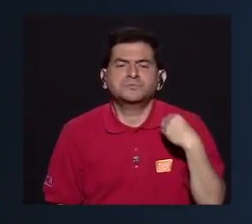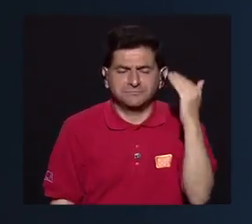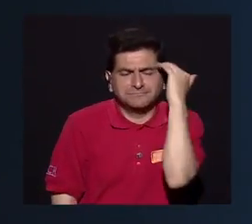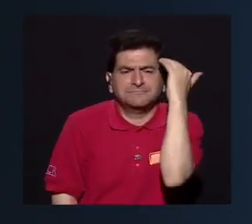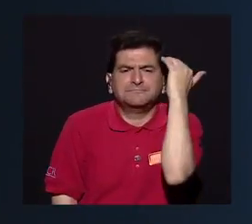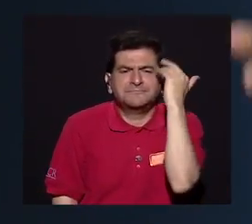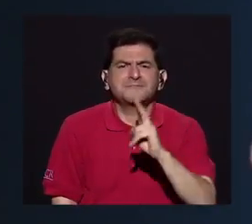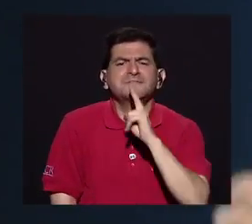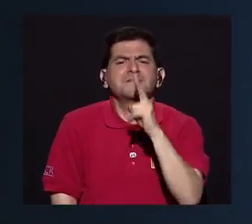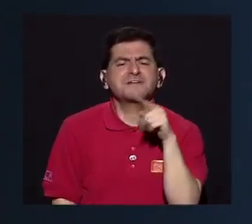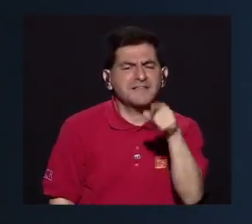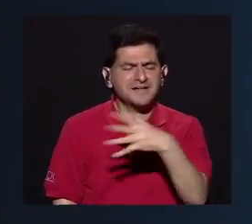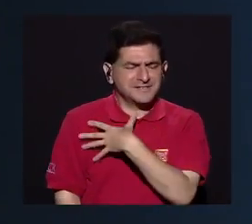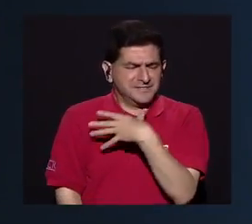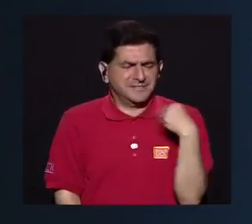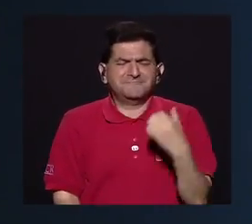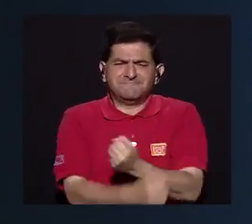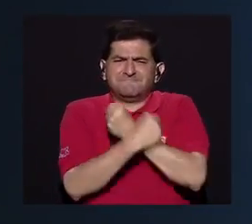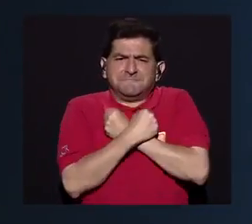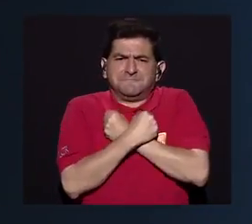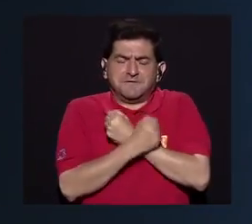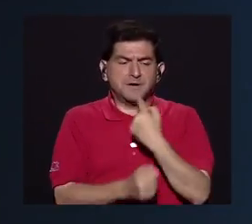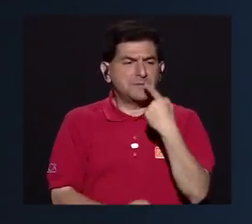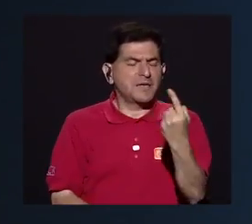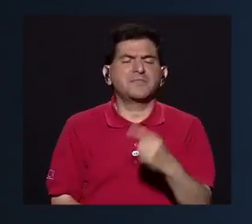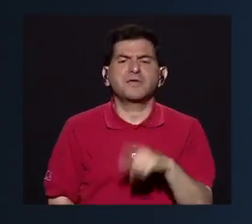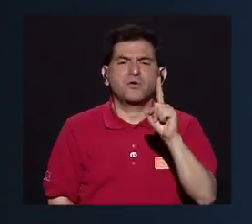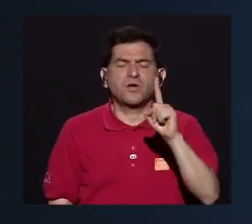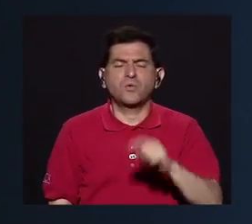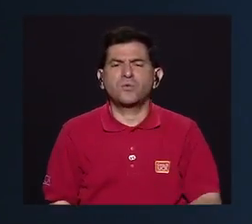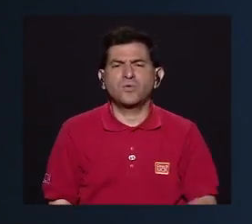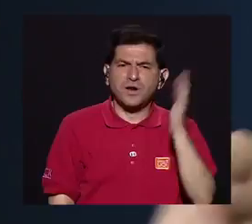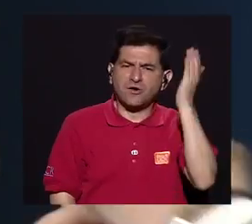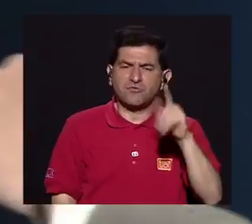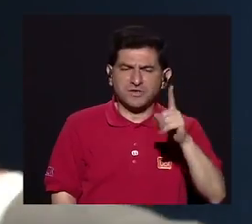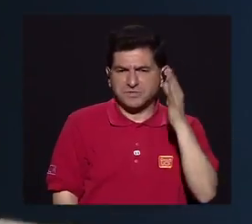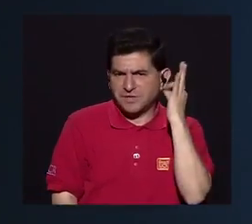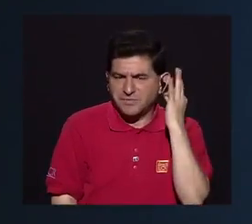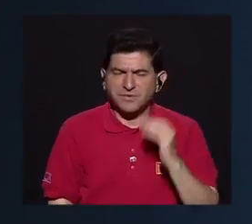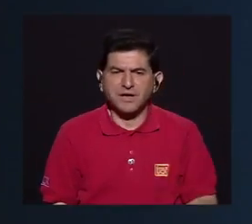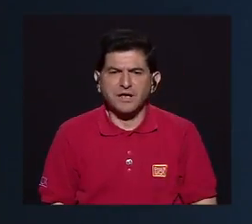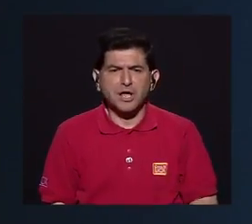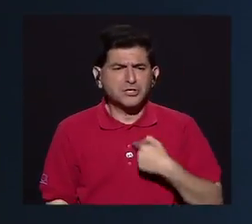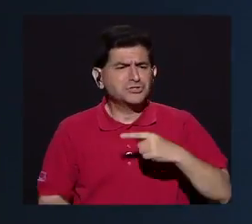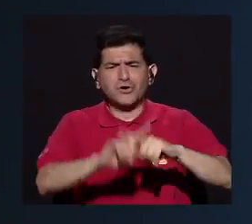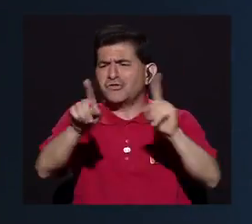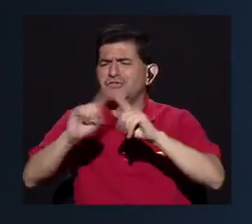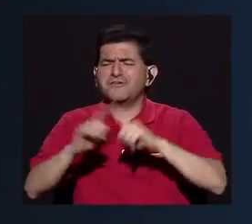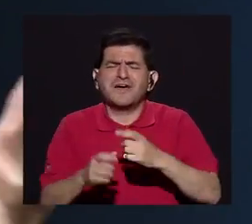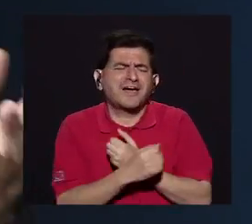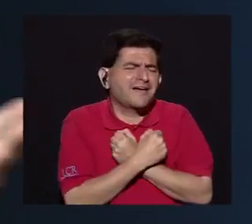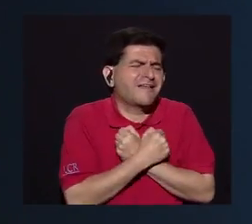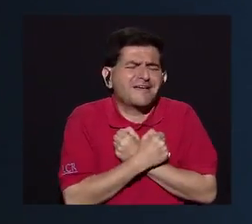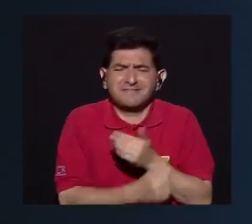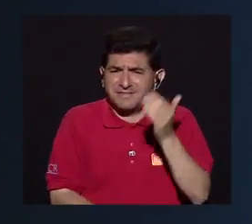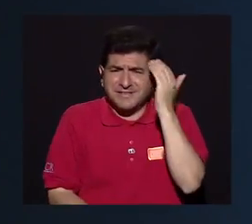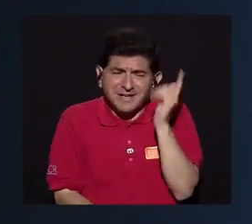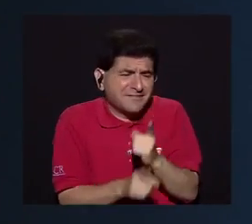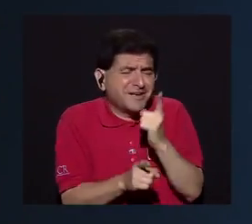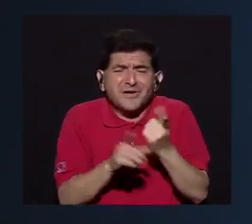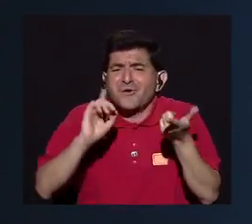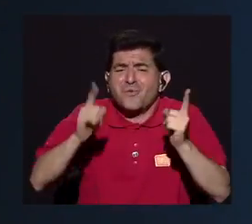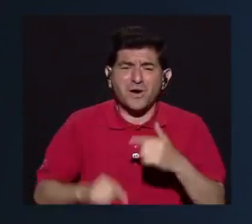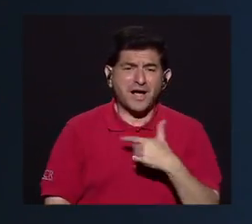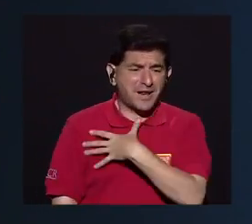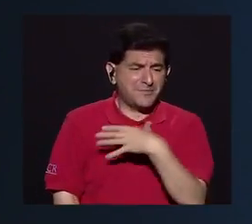estar consciente de que realmente eso es lo que me apasiona. Una vez me decía en una conferencia una señora, oiga, yo tengo muchas pasiones, ¿cómo saber cuál es la